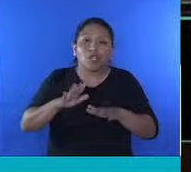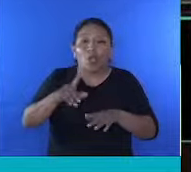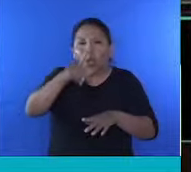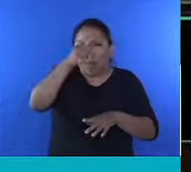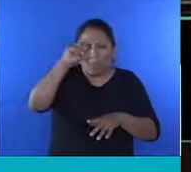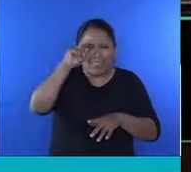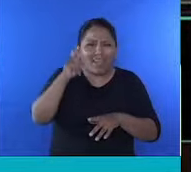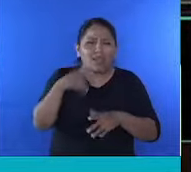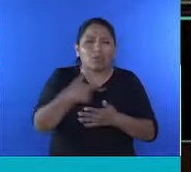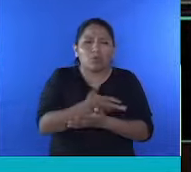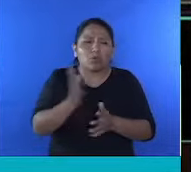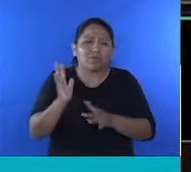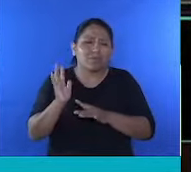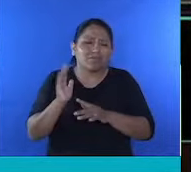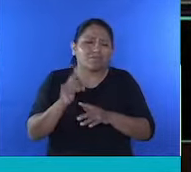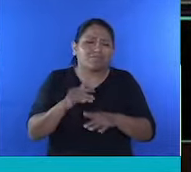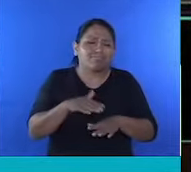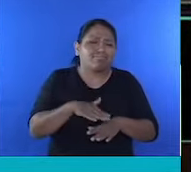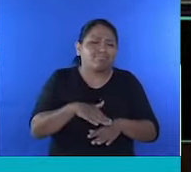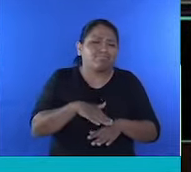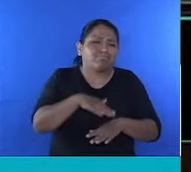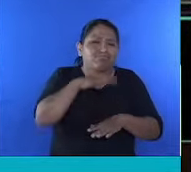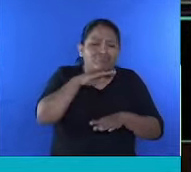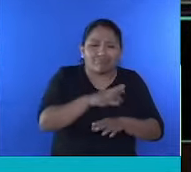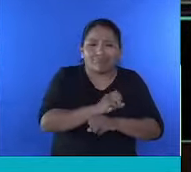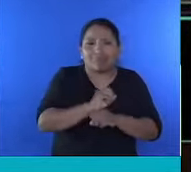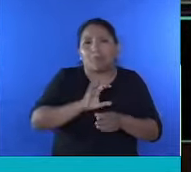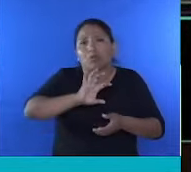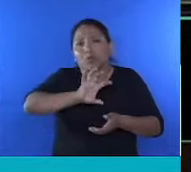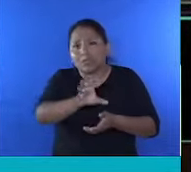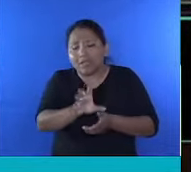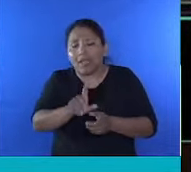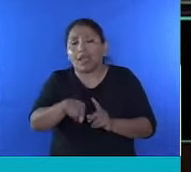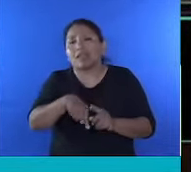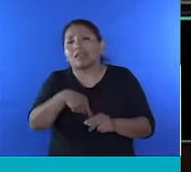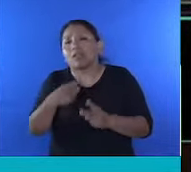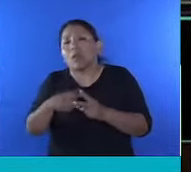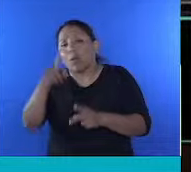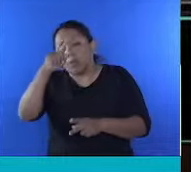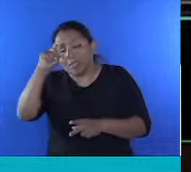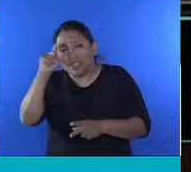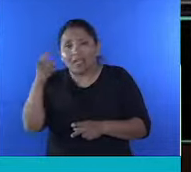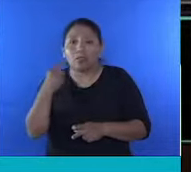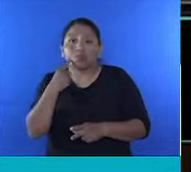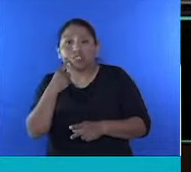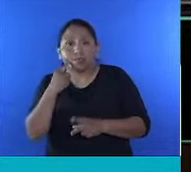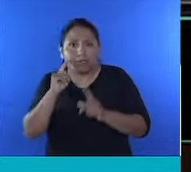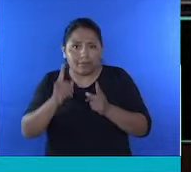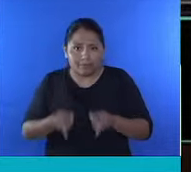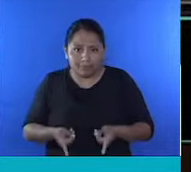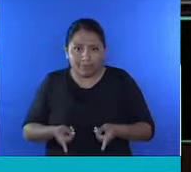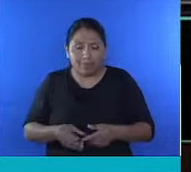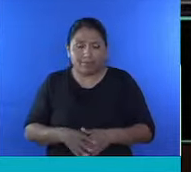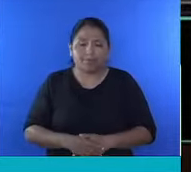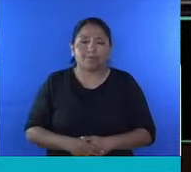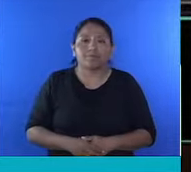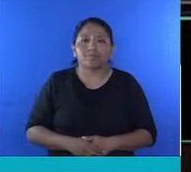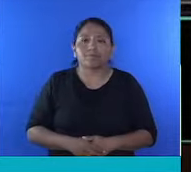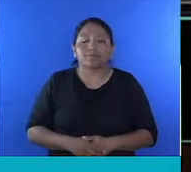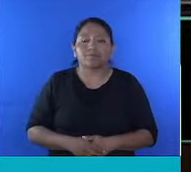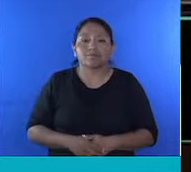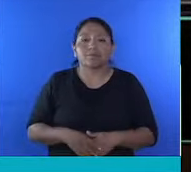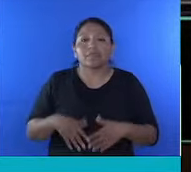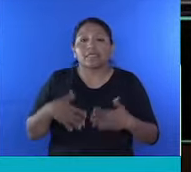hospitales públicos ya sea provinciales como los hospitales públicos municipales y